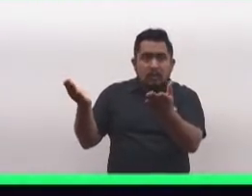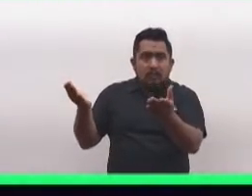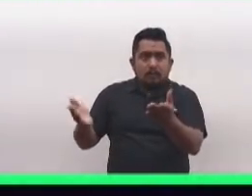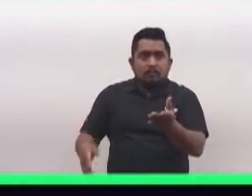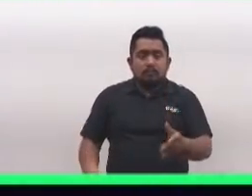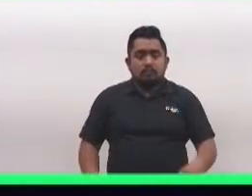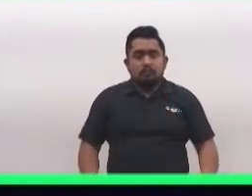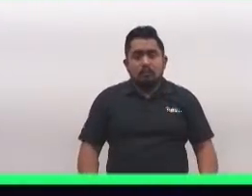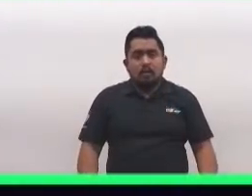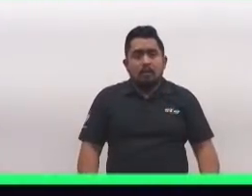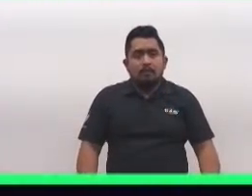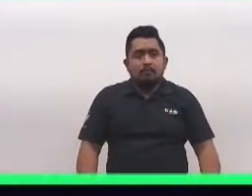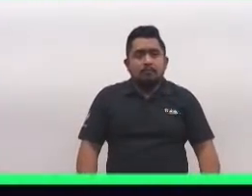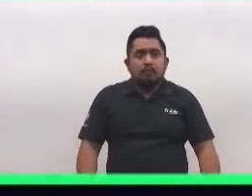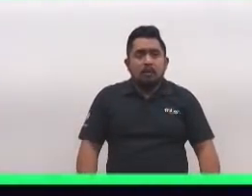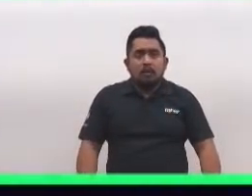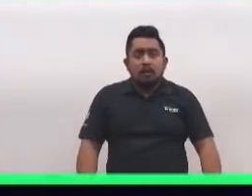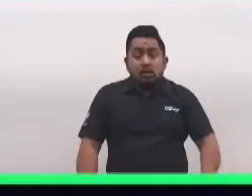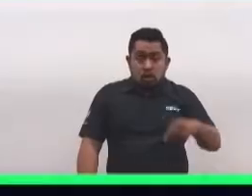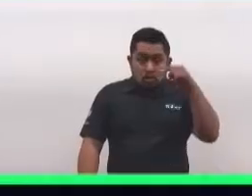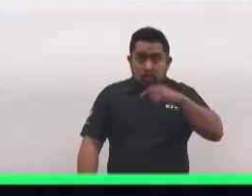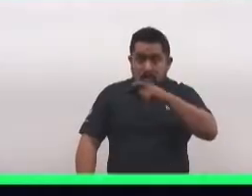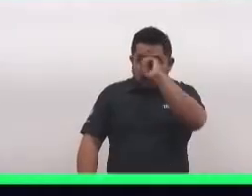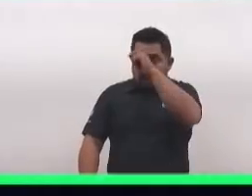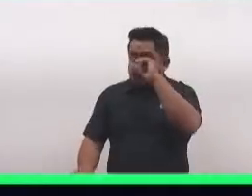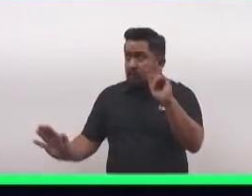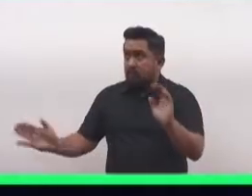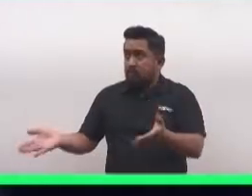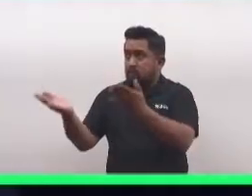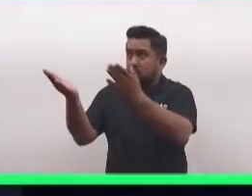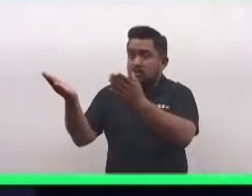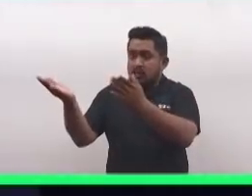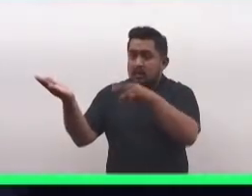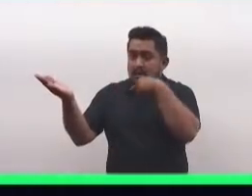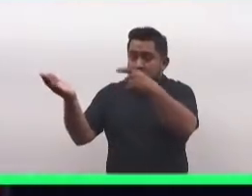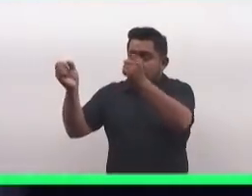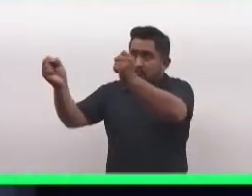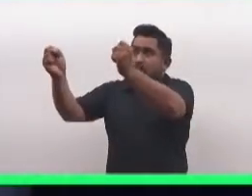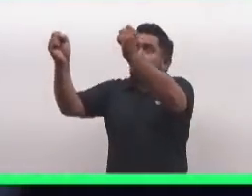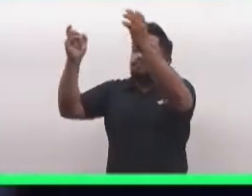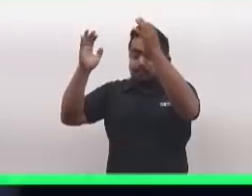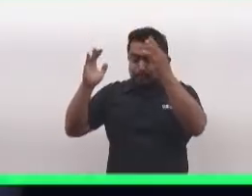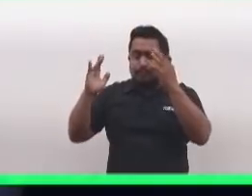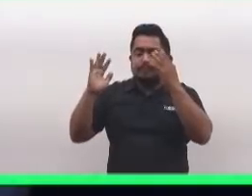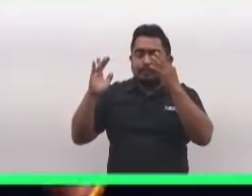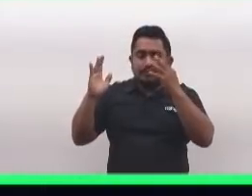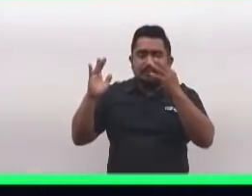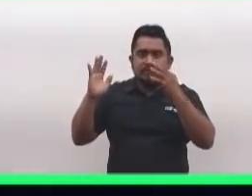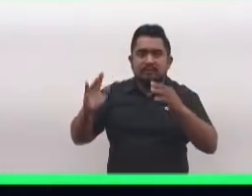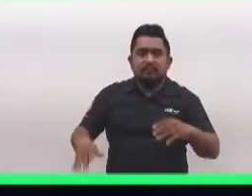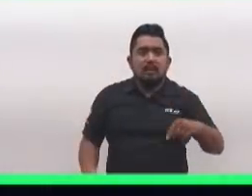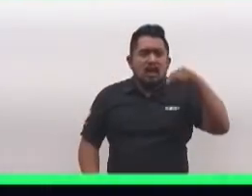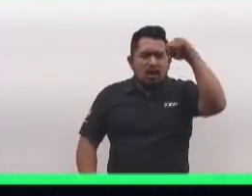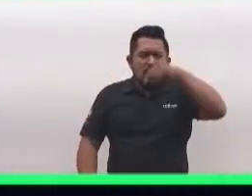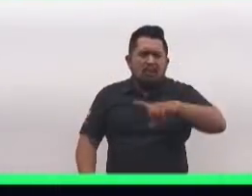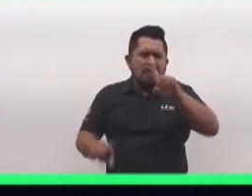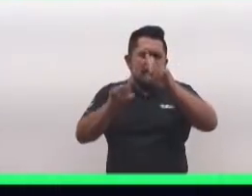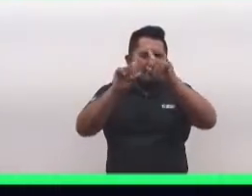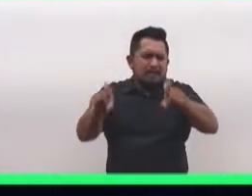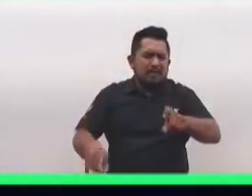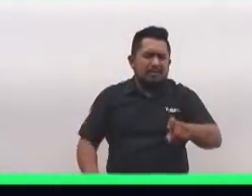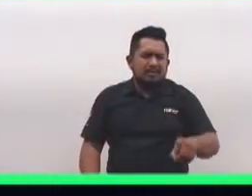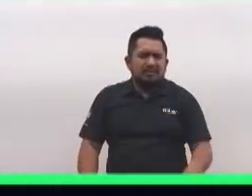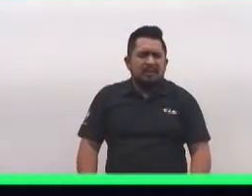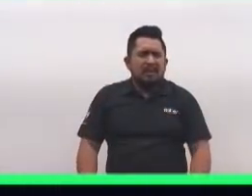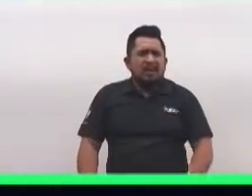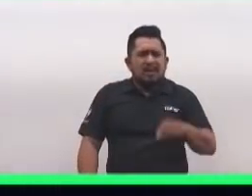obviar que darle a él la honra y la gloria de traer a ti un gran beneficio el día de este pregunto qué